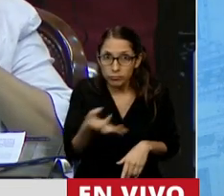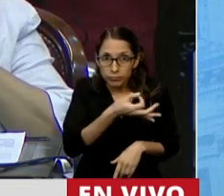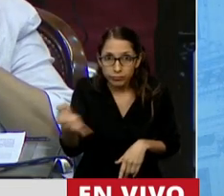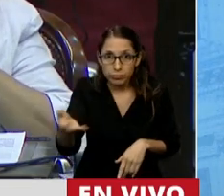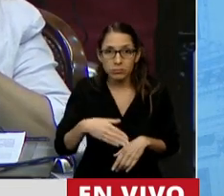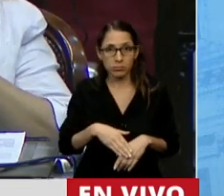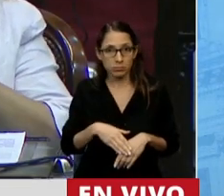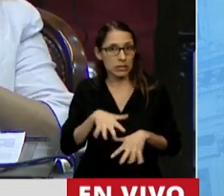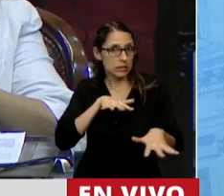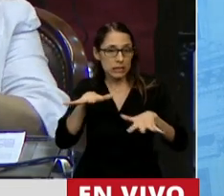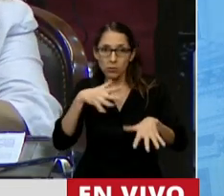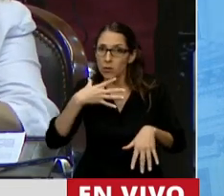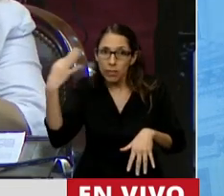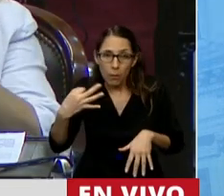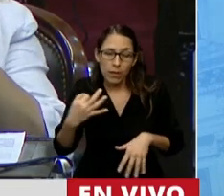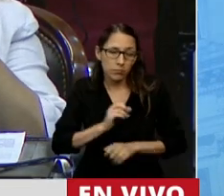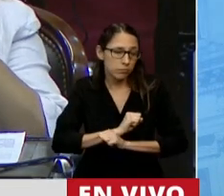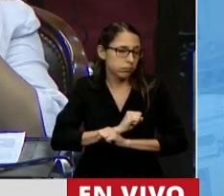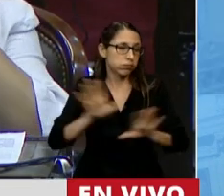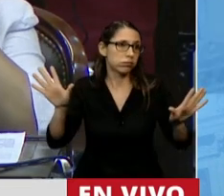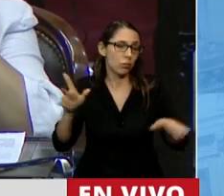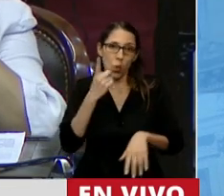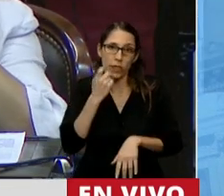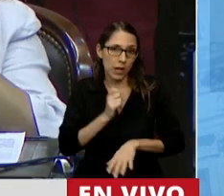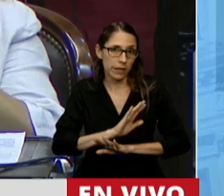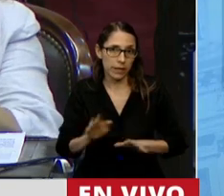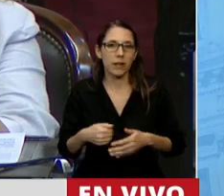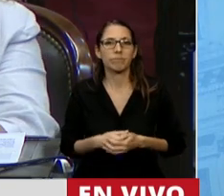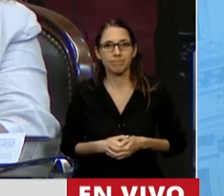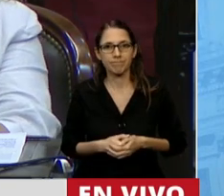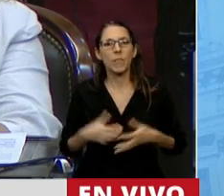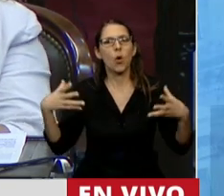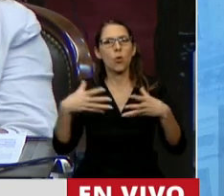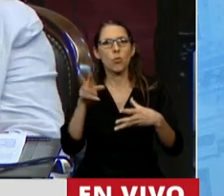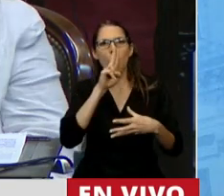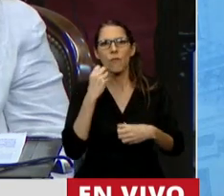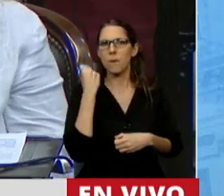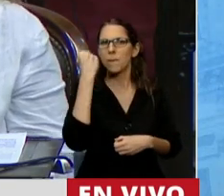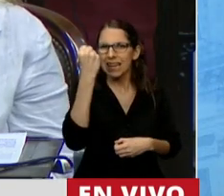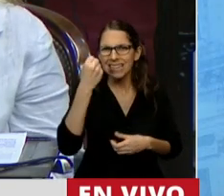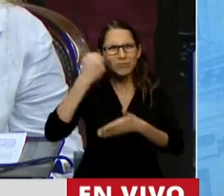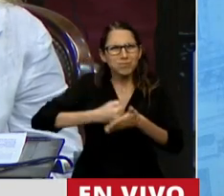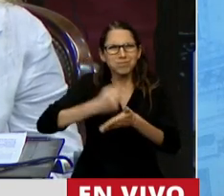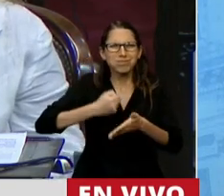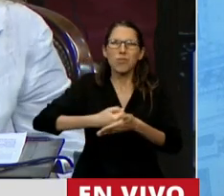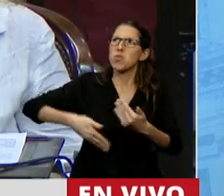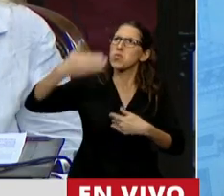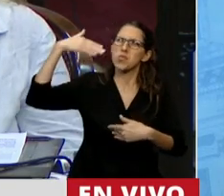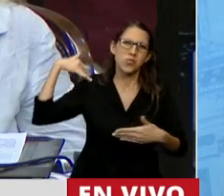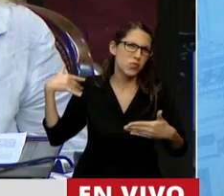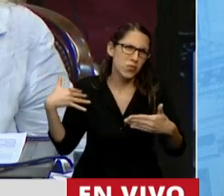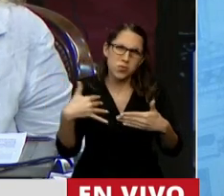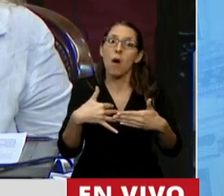una realidad profunda y triste. La lucha del colectivo feminista es de larga data y ha